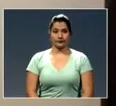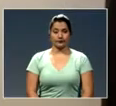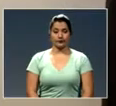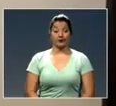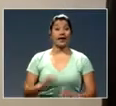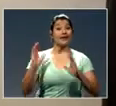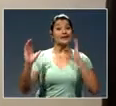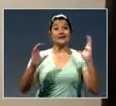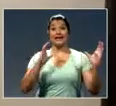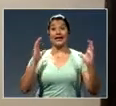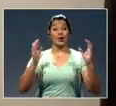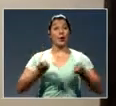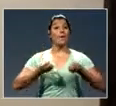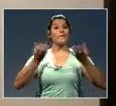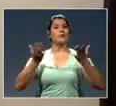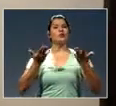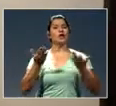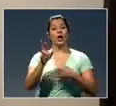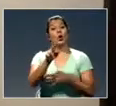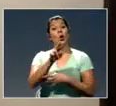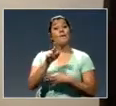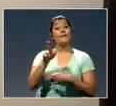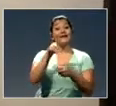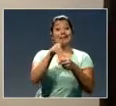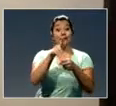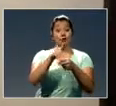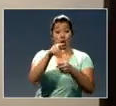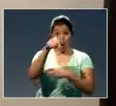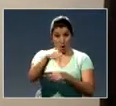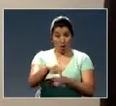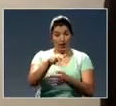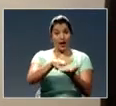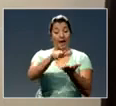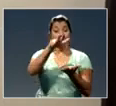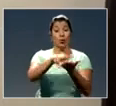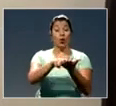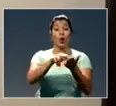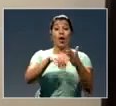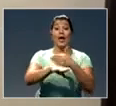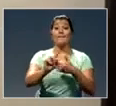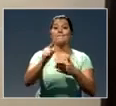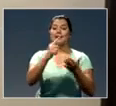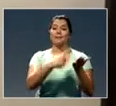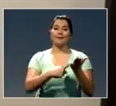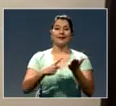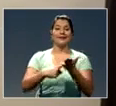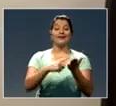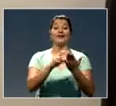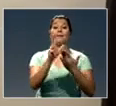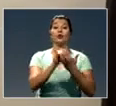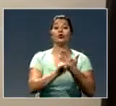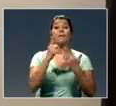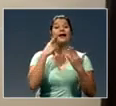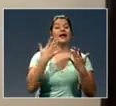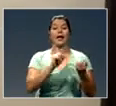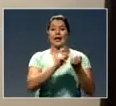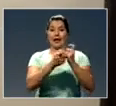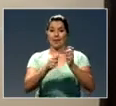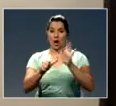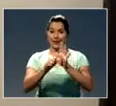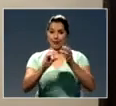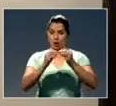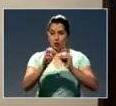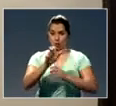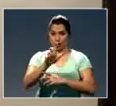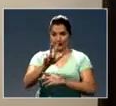Celebro muchísimo que los compañeros diputados el día de hoy hayan aprobado en primer debate el proyecto a la modificación del artículo